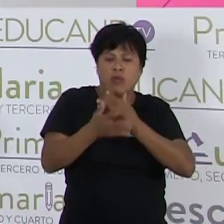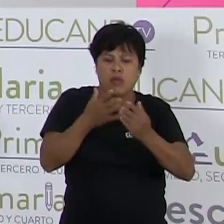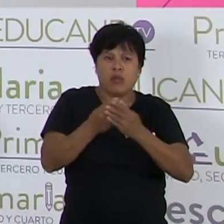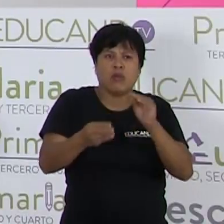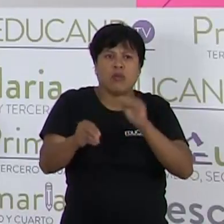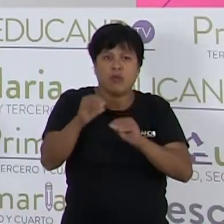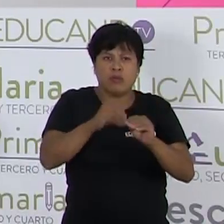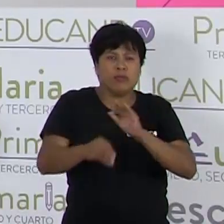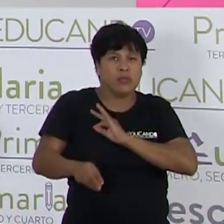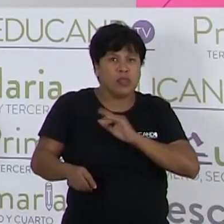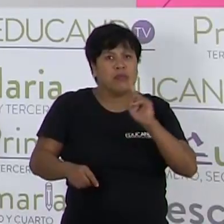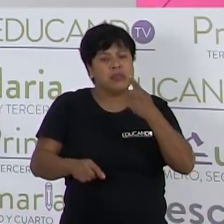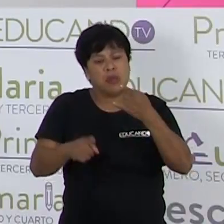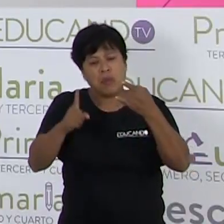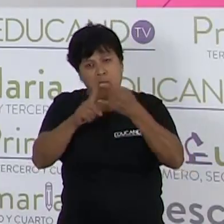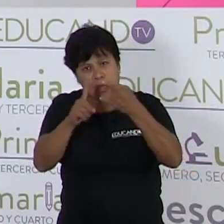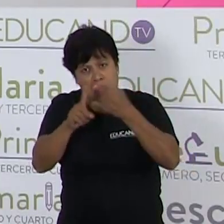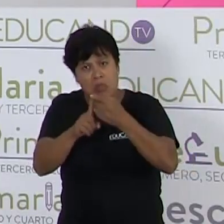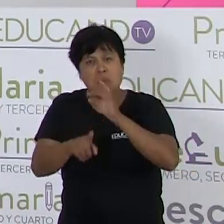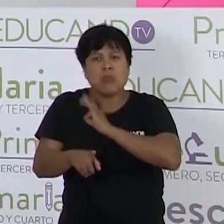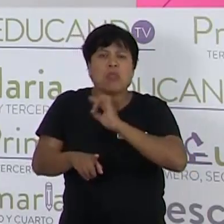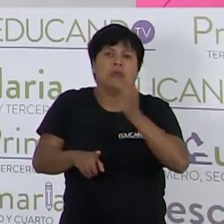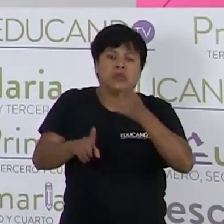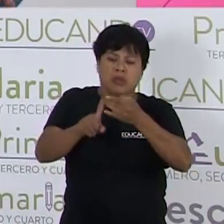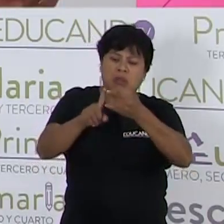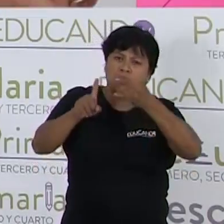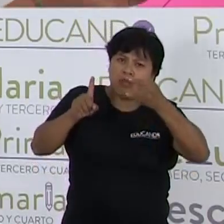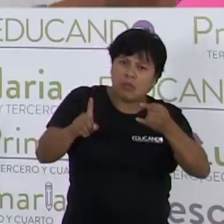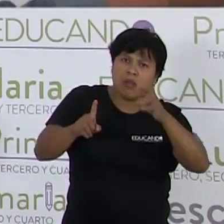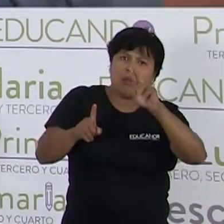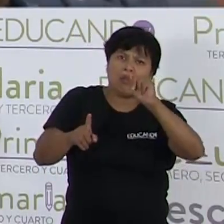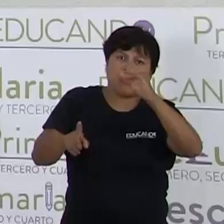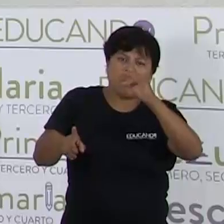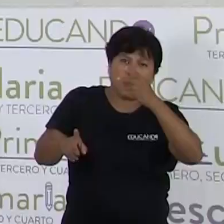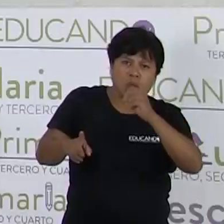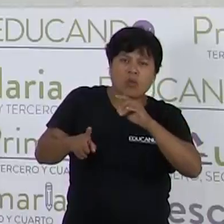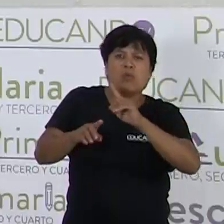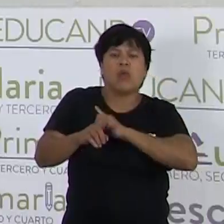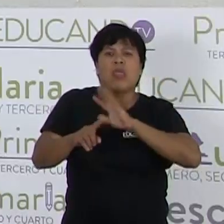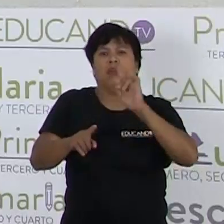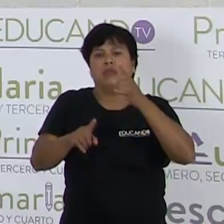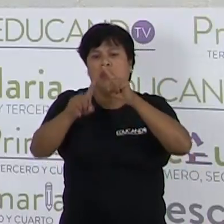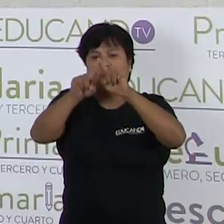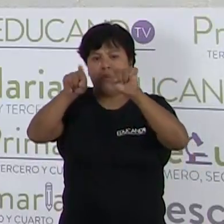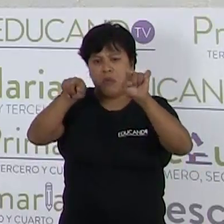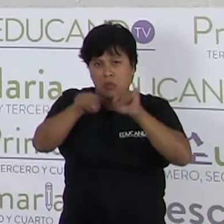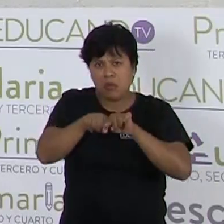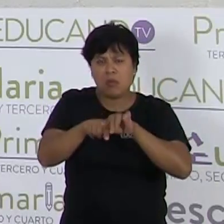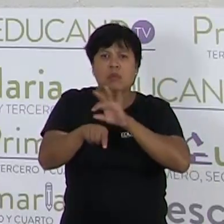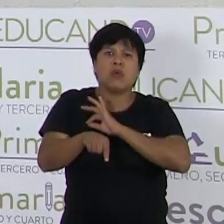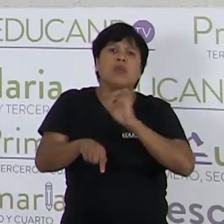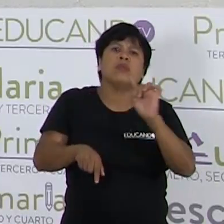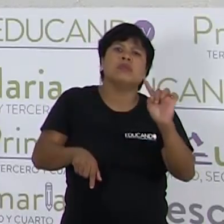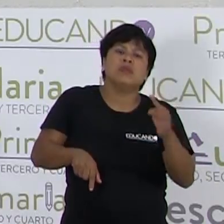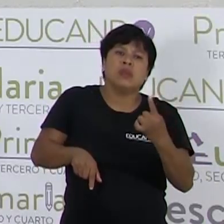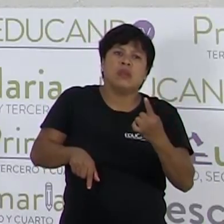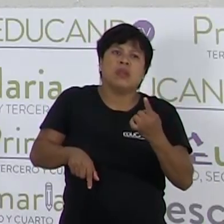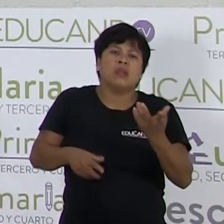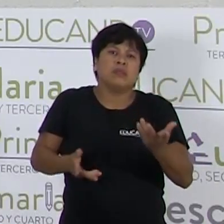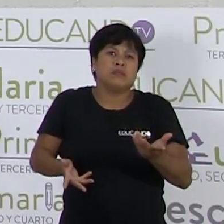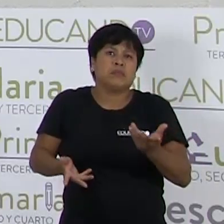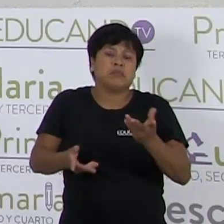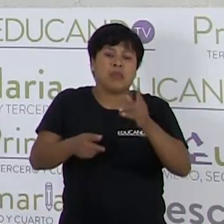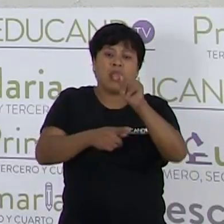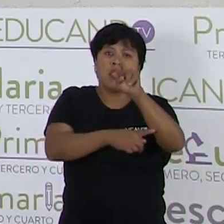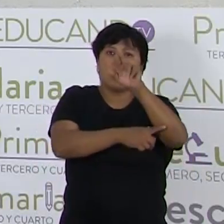figuras. Pueden ser cuadrados, pueden ser rombos también, pueden ser